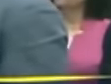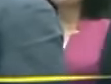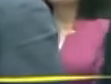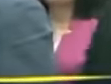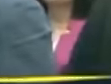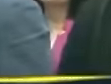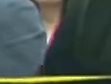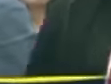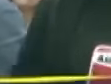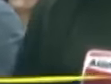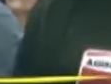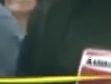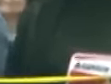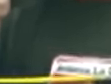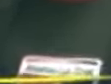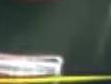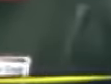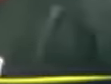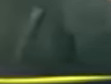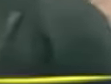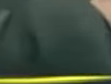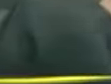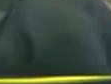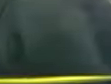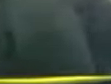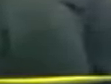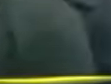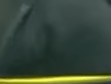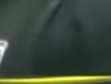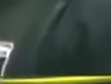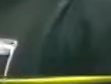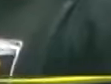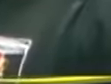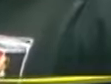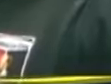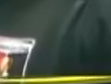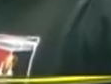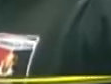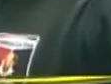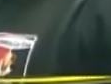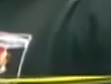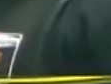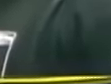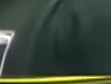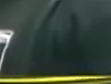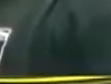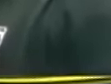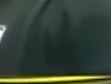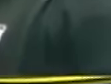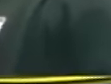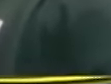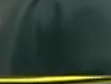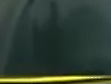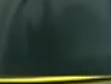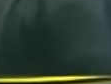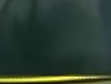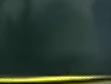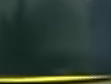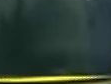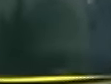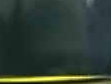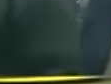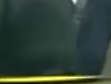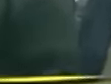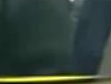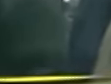a cada uno de los que están presentes, así como también a Williams José Benavides Rondón del Partido Tupamaro, Henry Hernández Rodríguez,